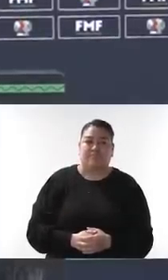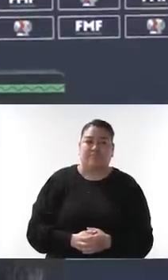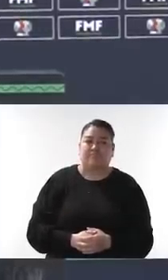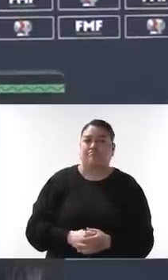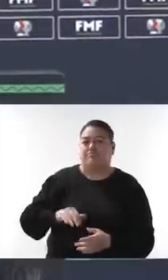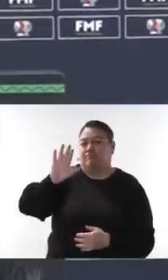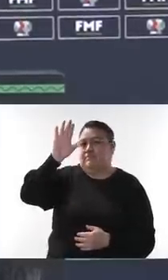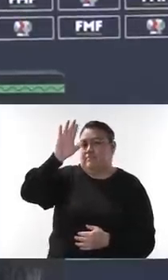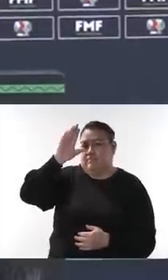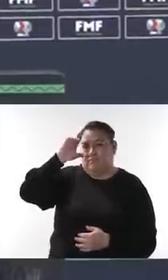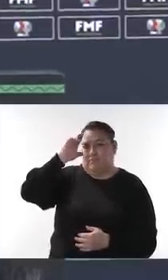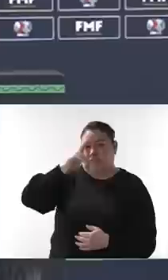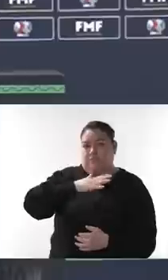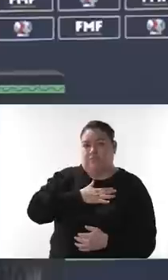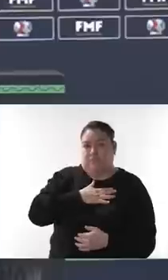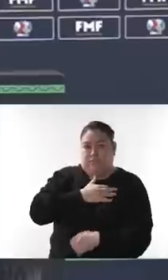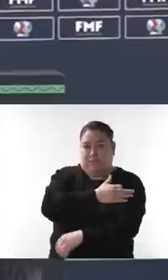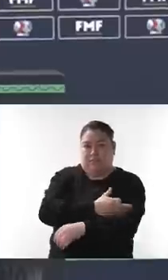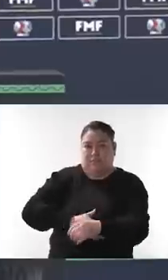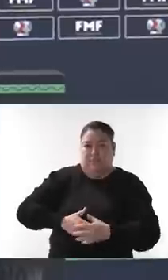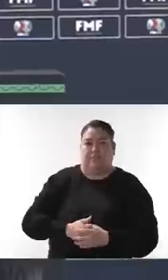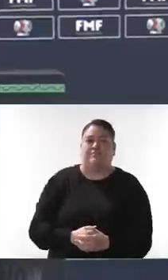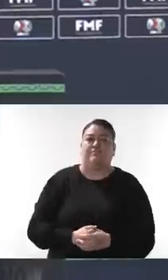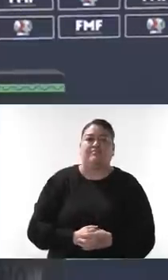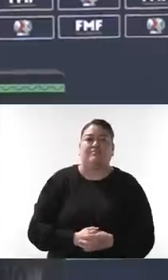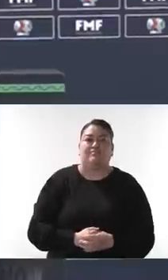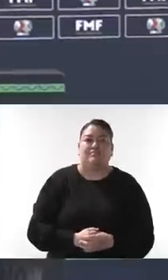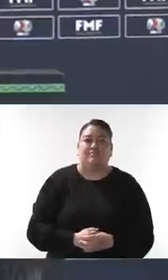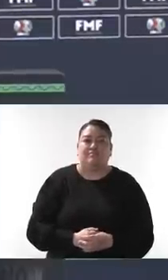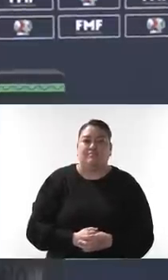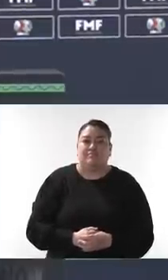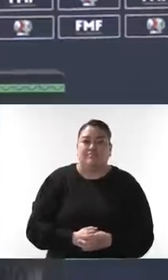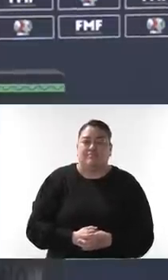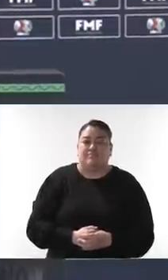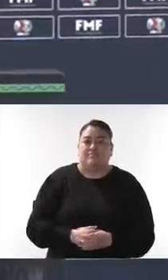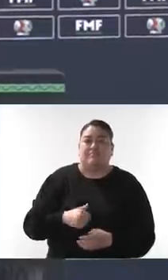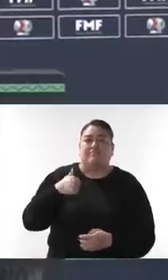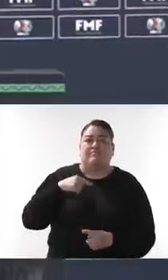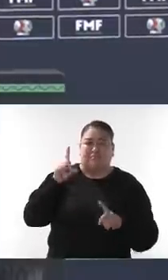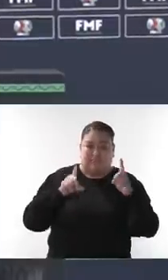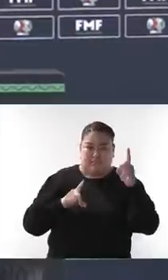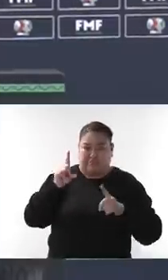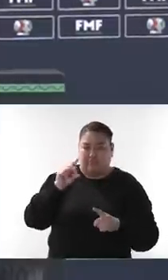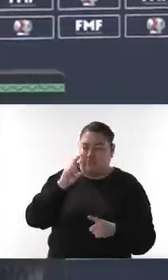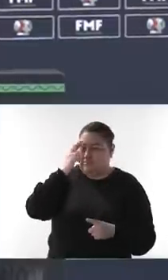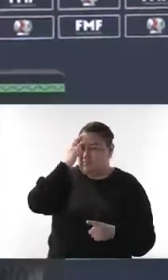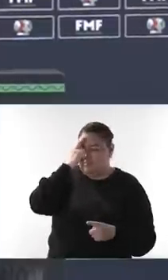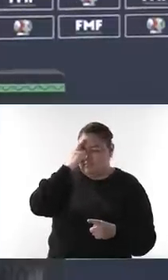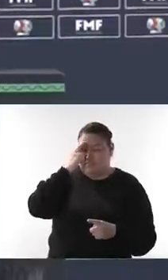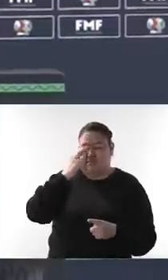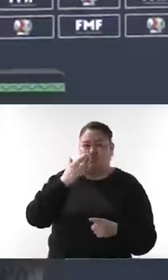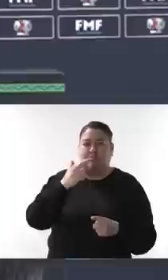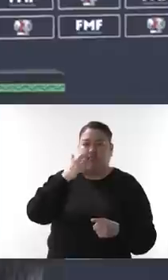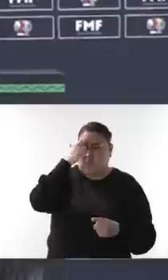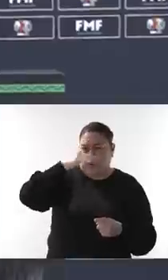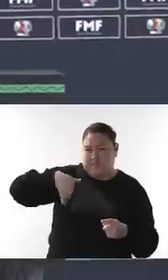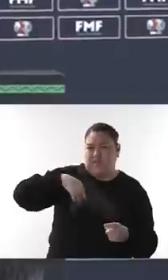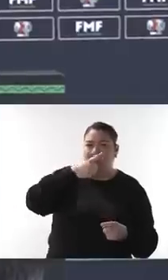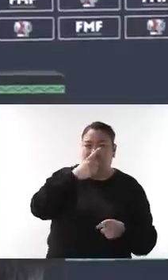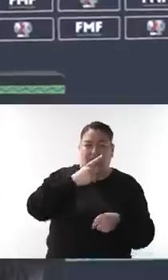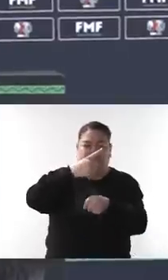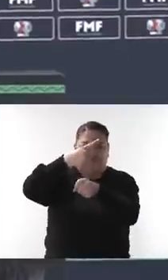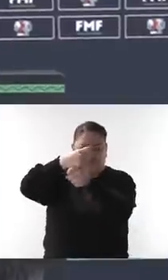Maestro, buenas tardes. ¿Cómo se va a trabajar este tema del ascenso y el descenso por